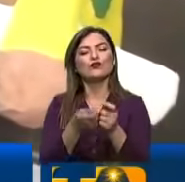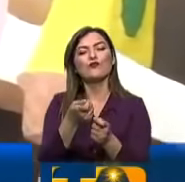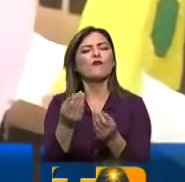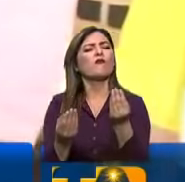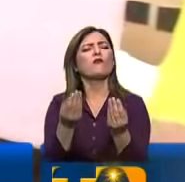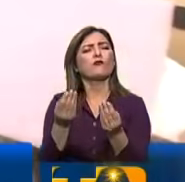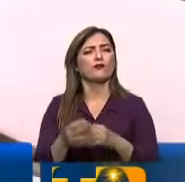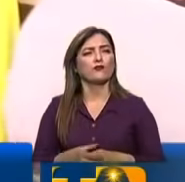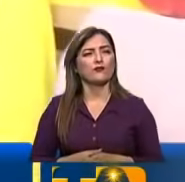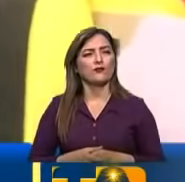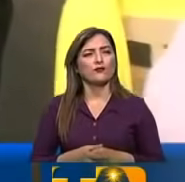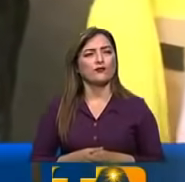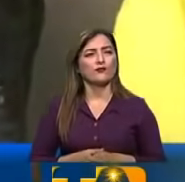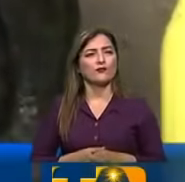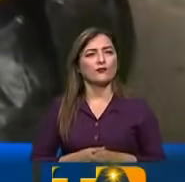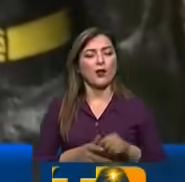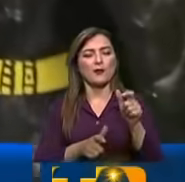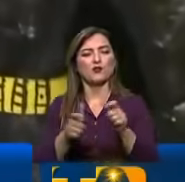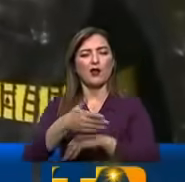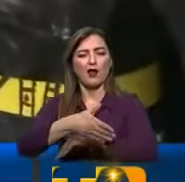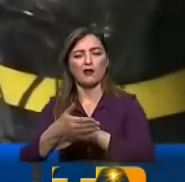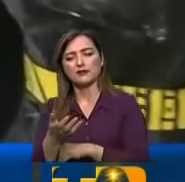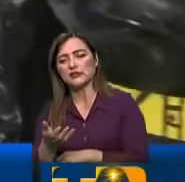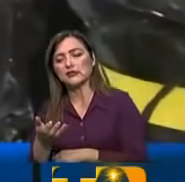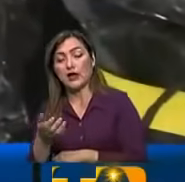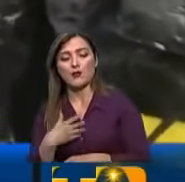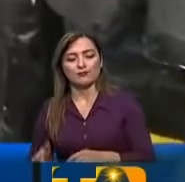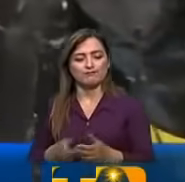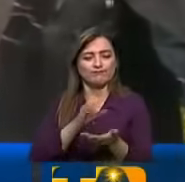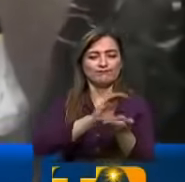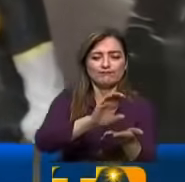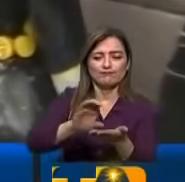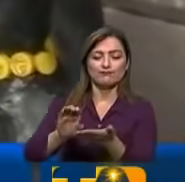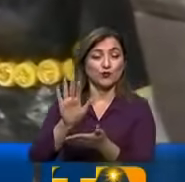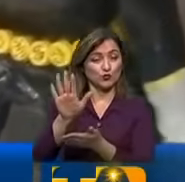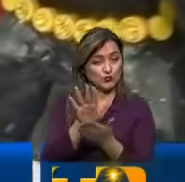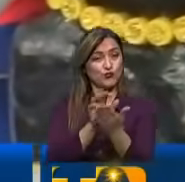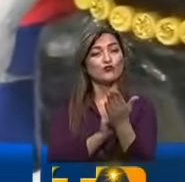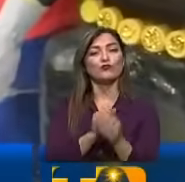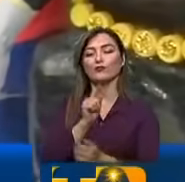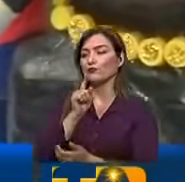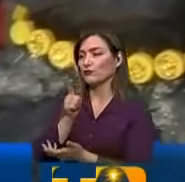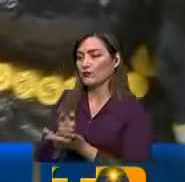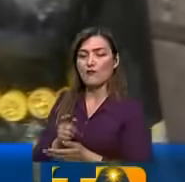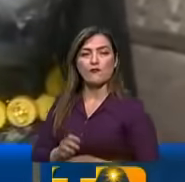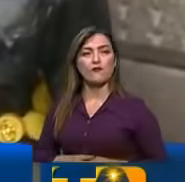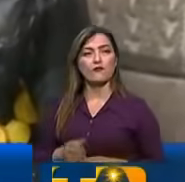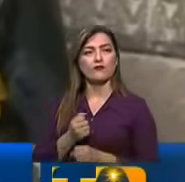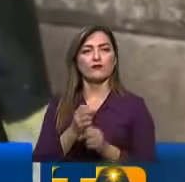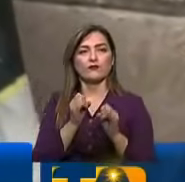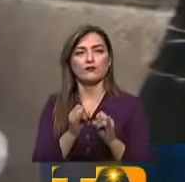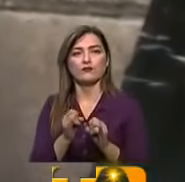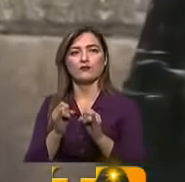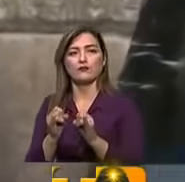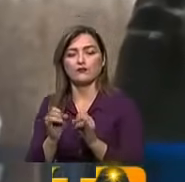estos monigotes van direccionados a aquellos habitantes de calle que son parte de su proyecto. Absolutamente es así. Aquí hay un trabajo individual,